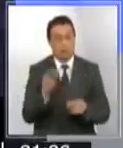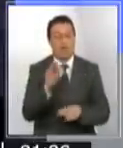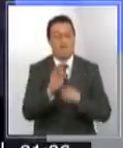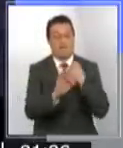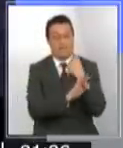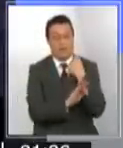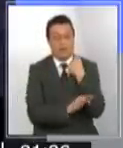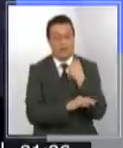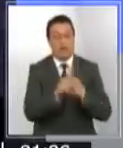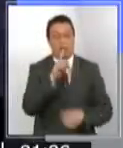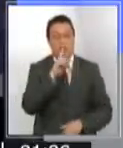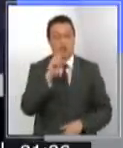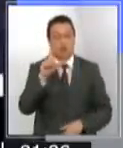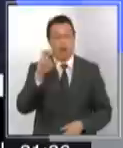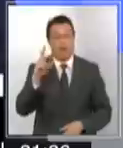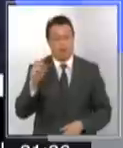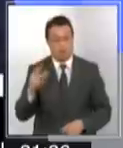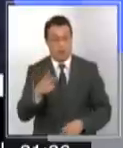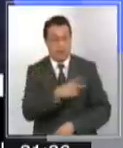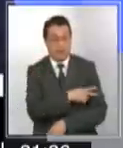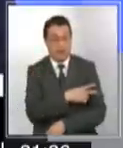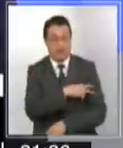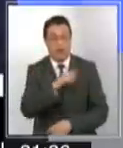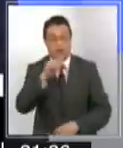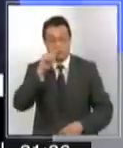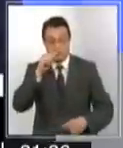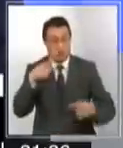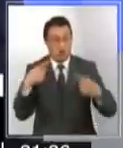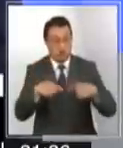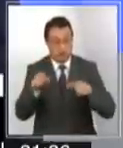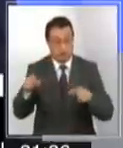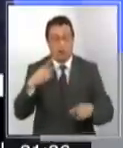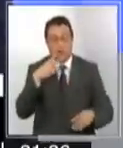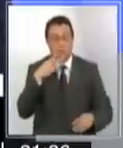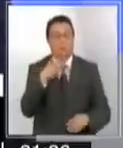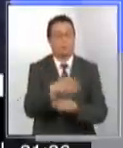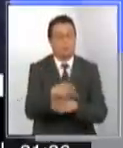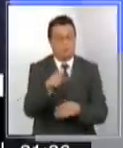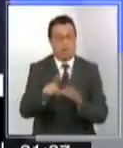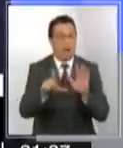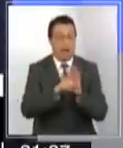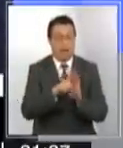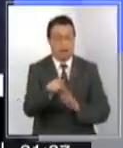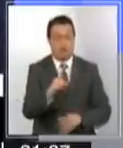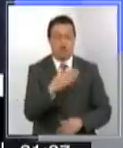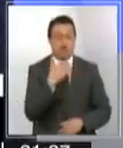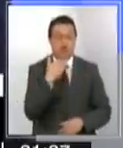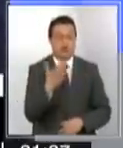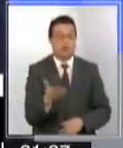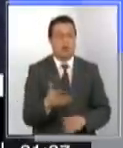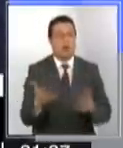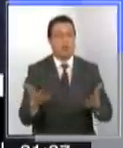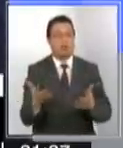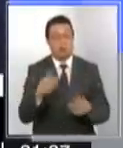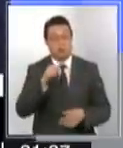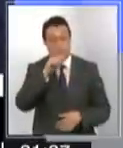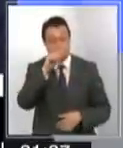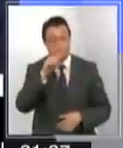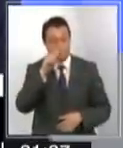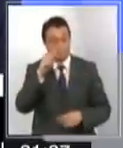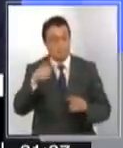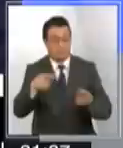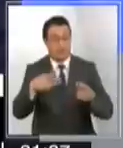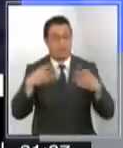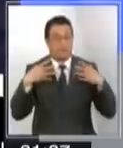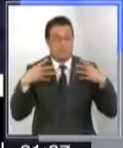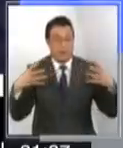unidad de narcotráfico, ¿no es cierto?, y sustancias ilícitas, y dice, mire, esta ley no sirve porque los narcotraficantes, que es la